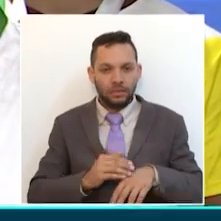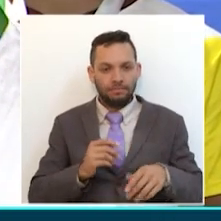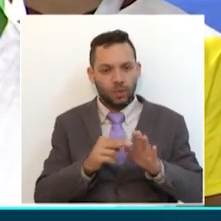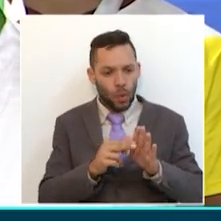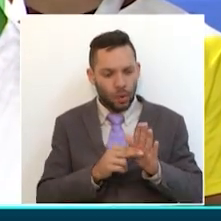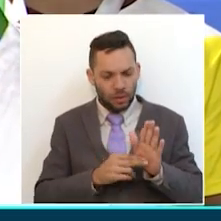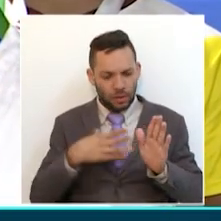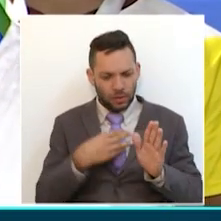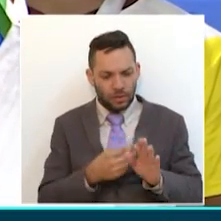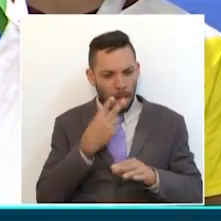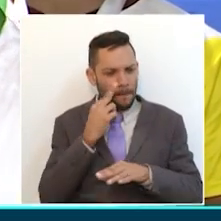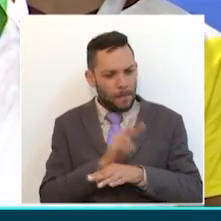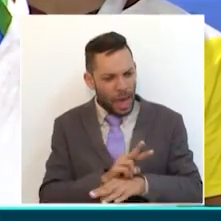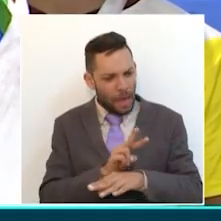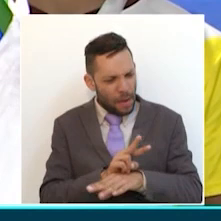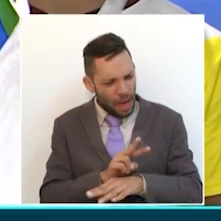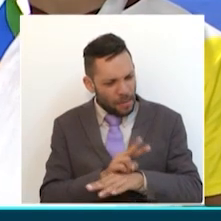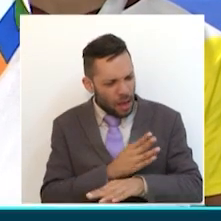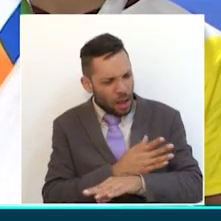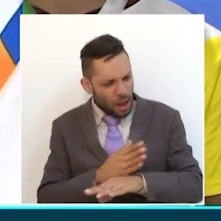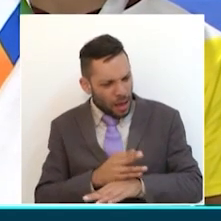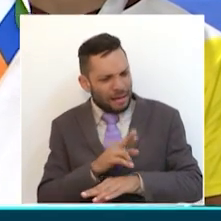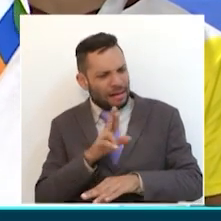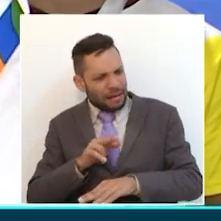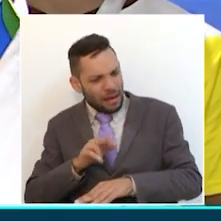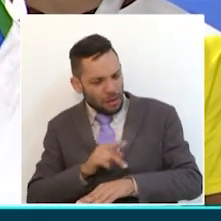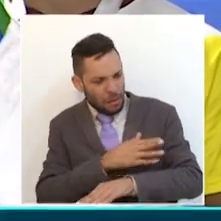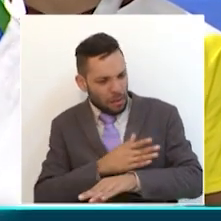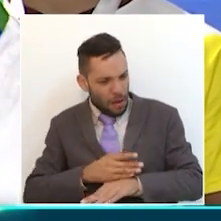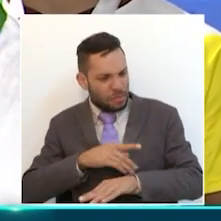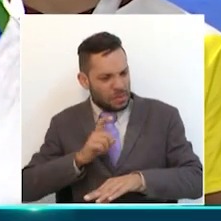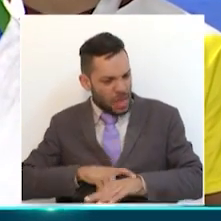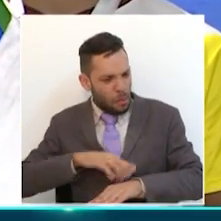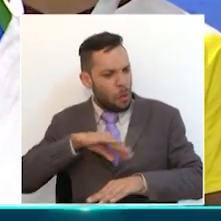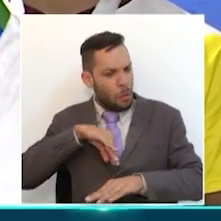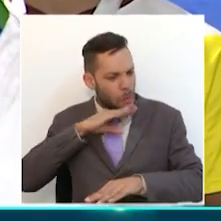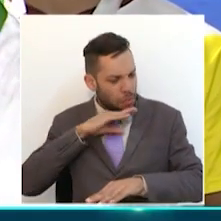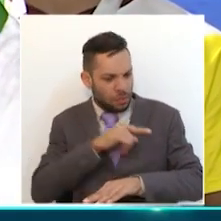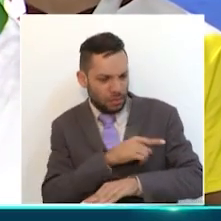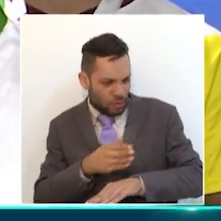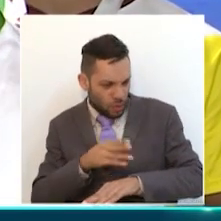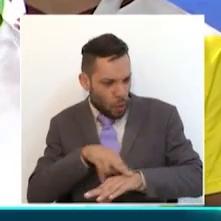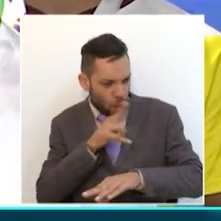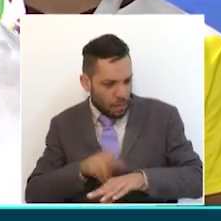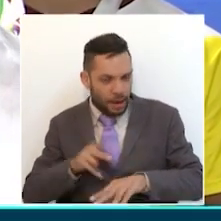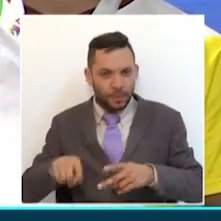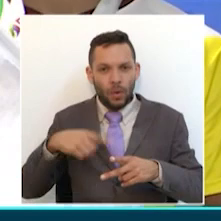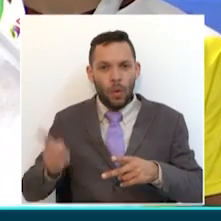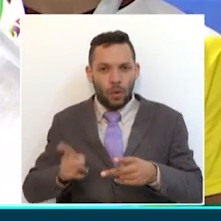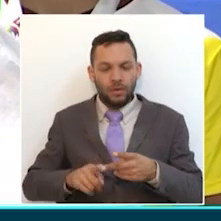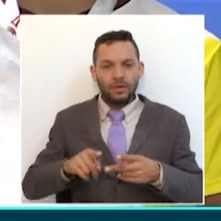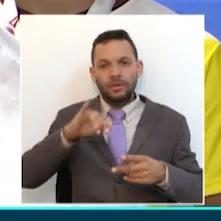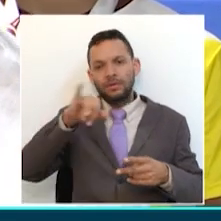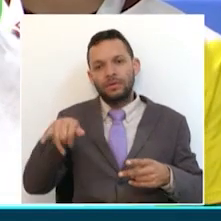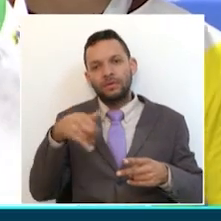observando y mirando esa parte porque nos parece que se hizo dentro del tiempo justo. La otra medalla fue con Johnny Díaz,